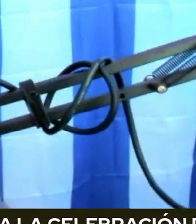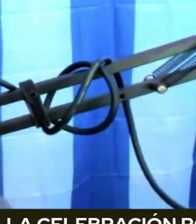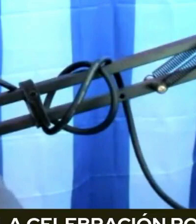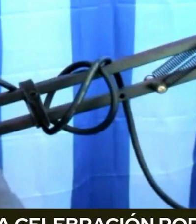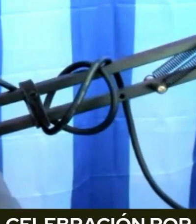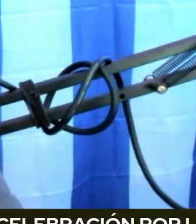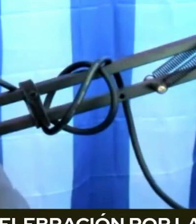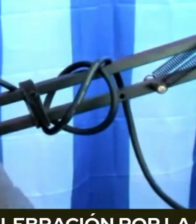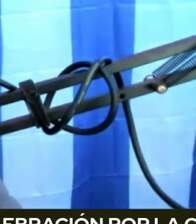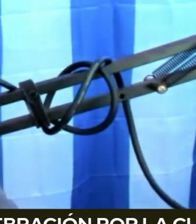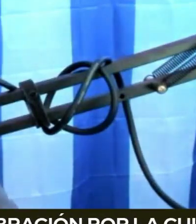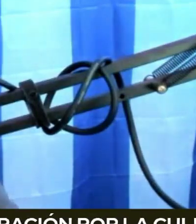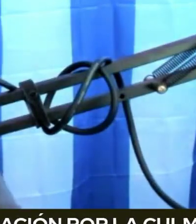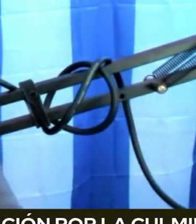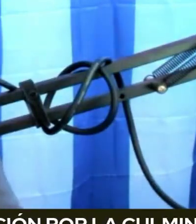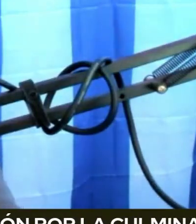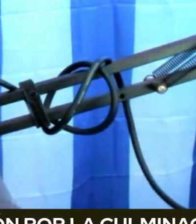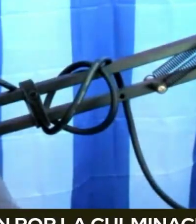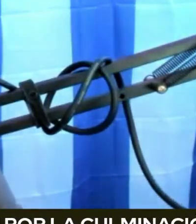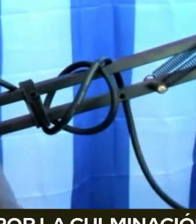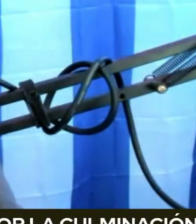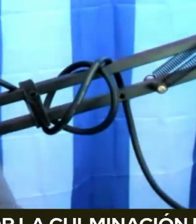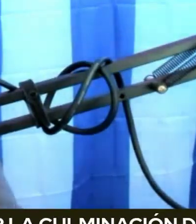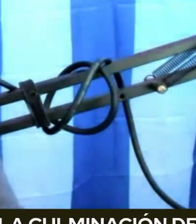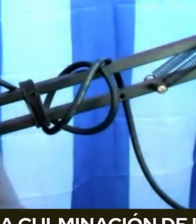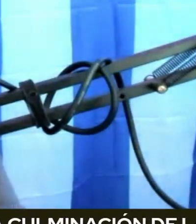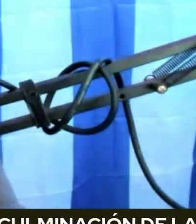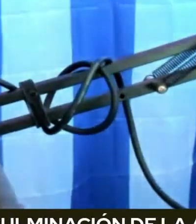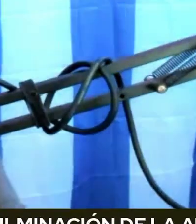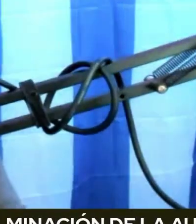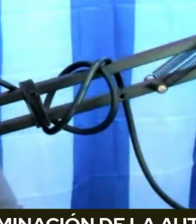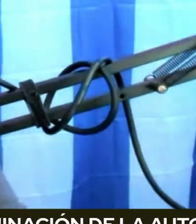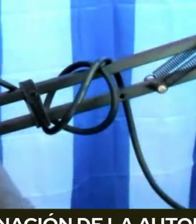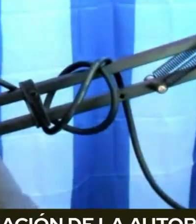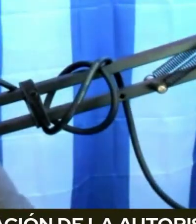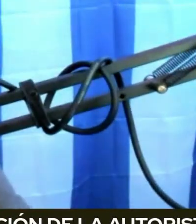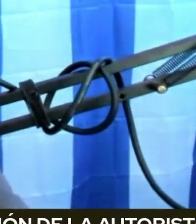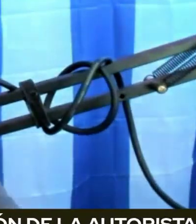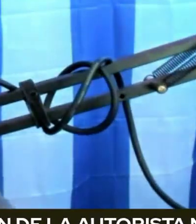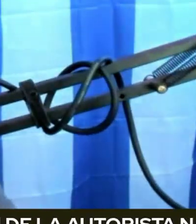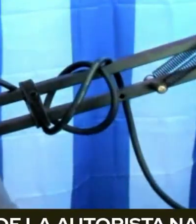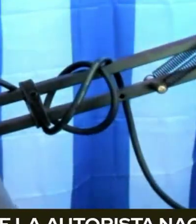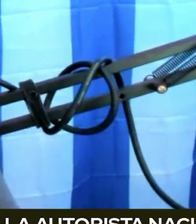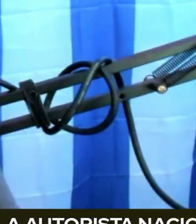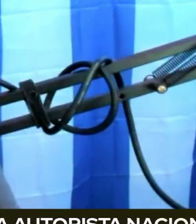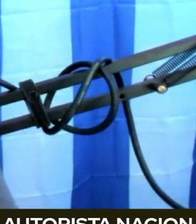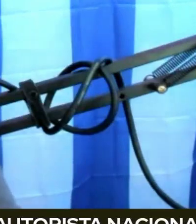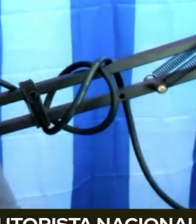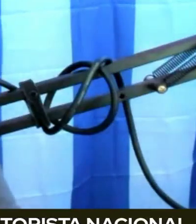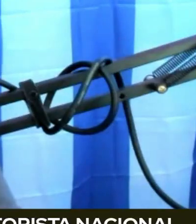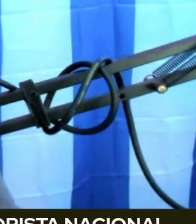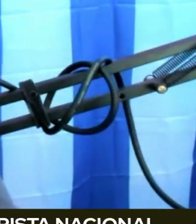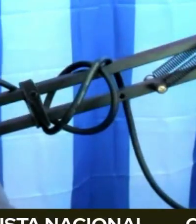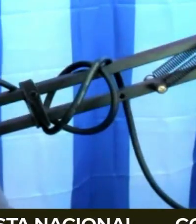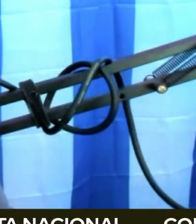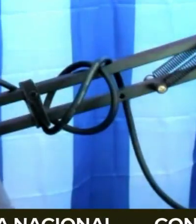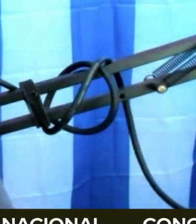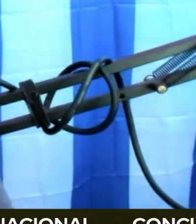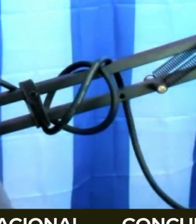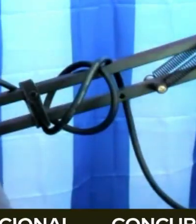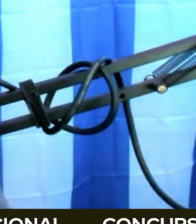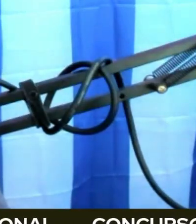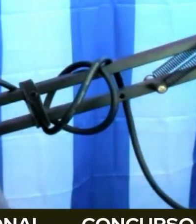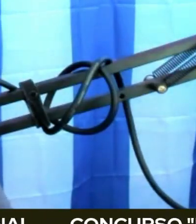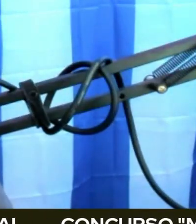con un millón de personas que tú con vos que tú le entra una cuadra cuando tú sale por el otro lado y no queda nada si tú le dices Mira un millón de personas piensa piensa conmigo Tú